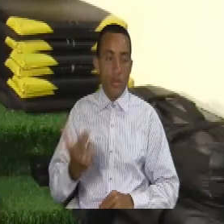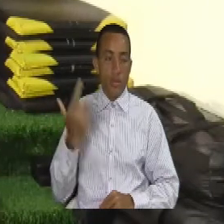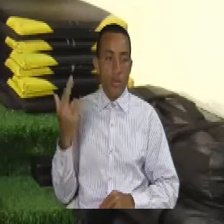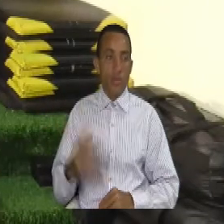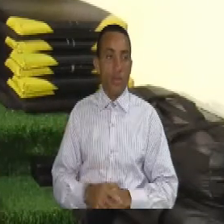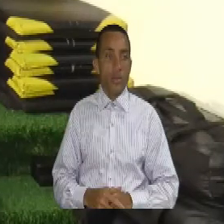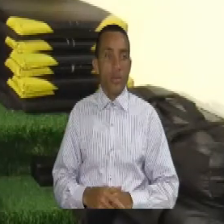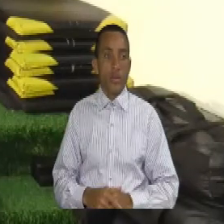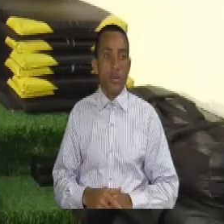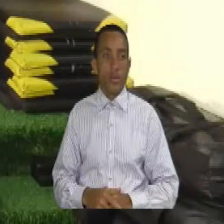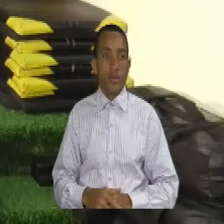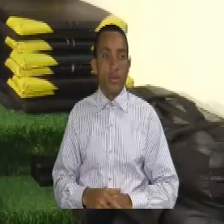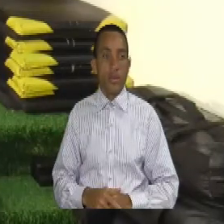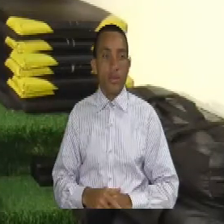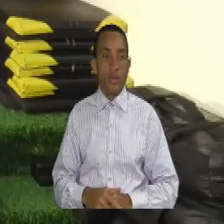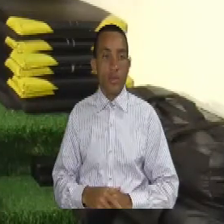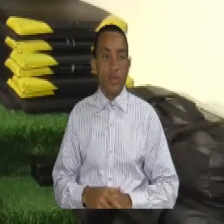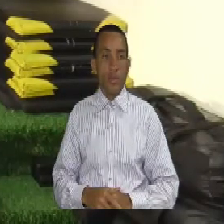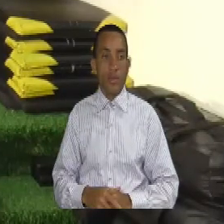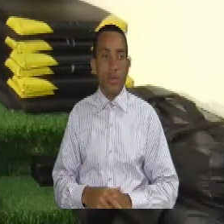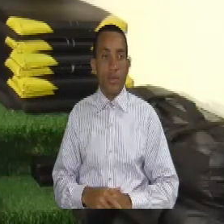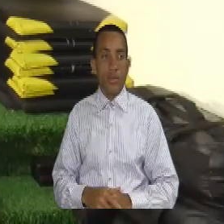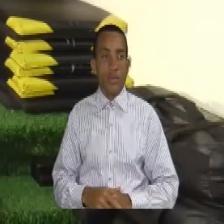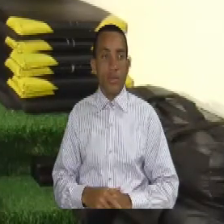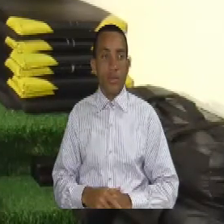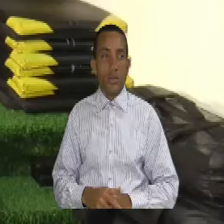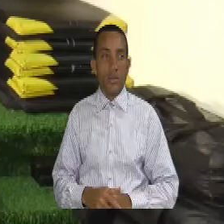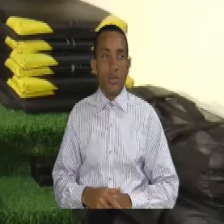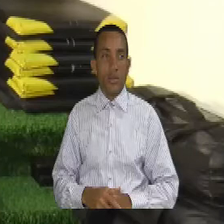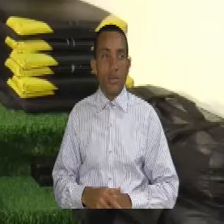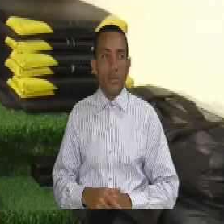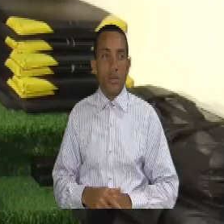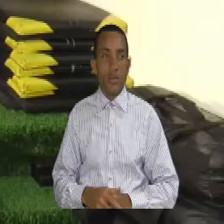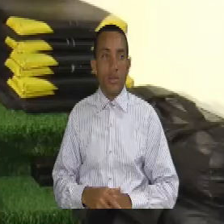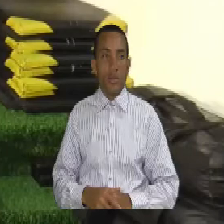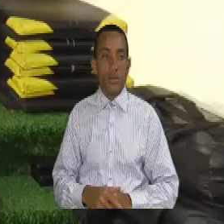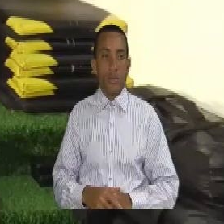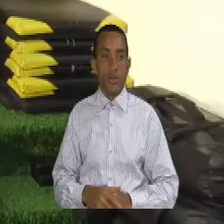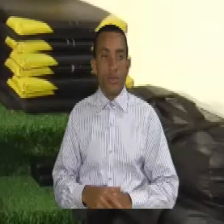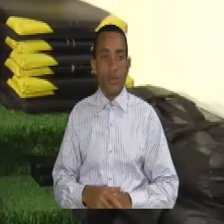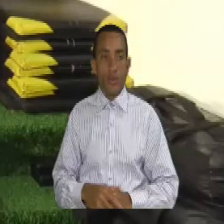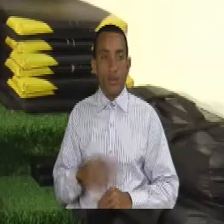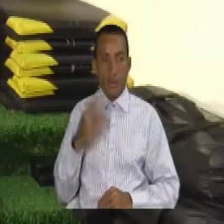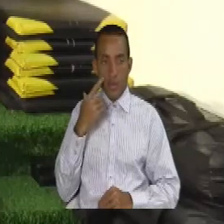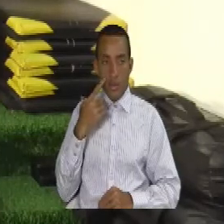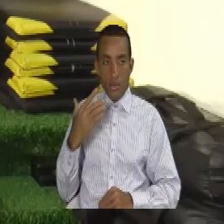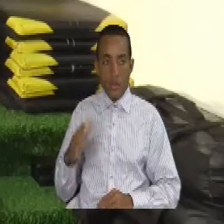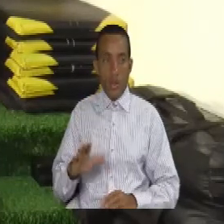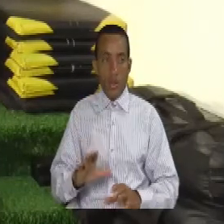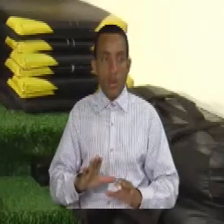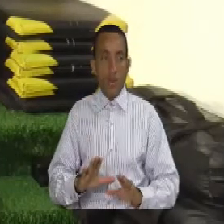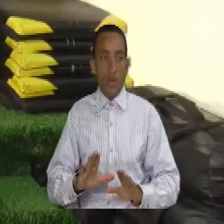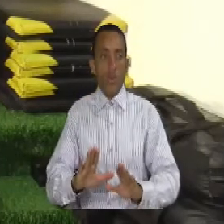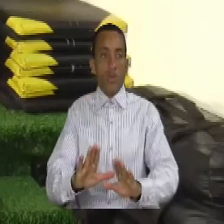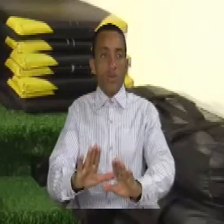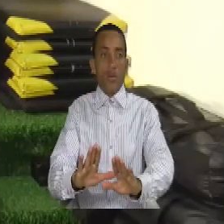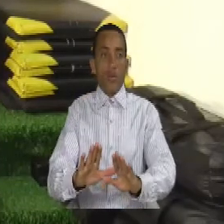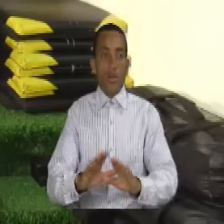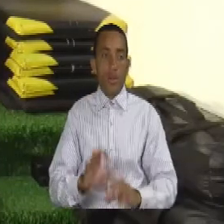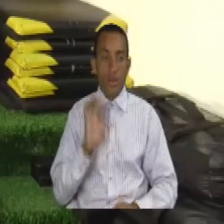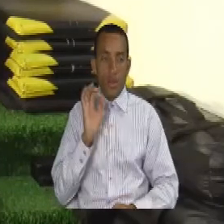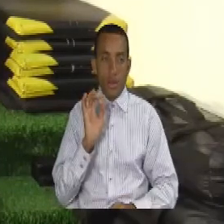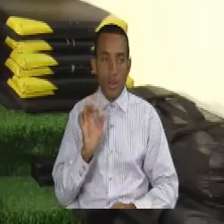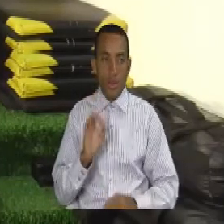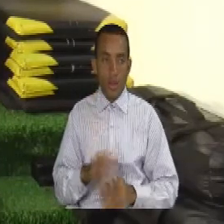último las voy a complementar con tensión abdominal, que es estirando las piernas. Ojo, siempre que se